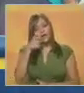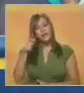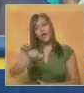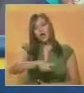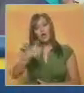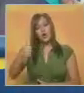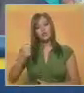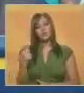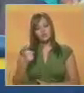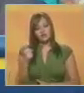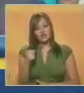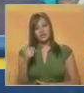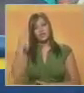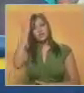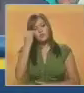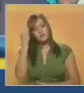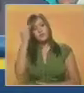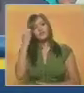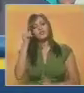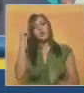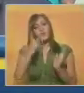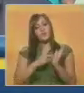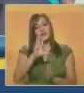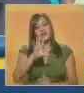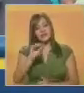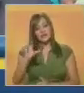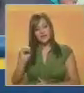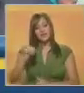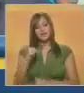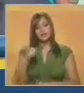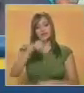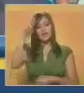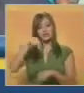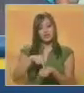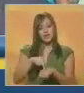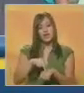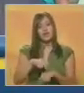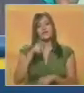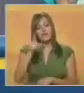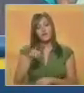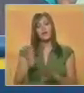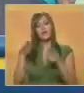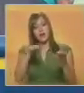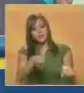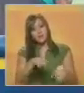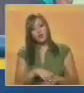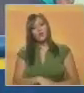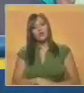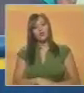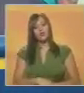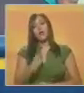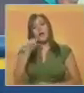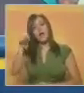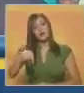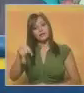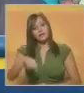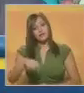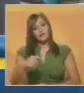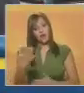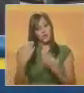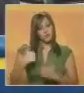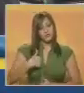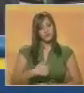además policías creo que se grabaron 2500 policía nacional sería bueno apoyo por parte de ellos para compartir aquí con nosotros